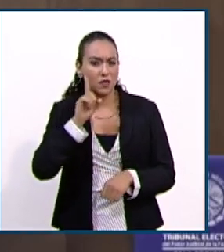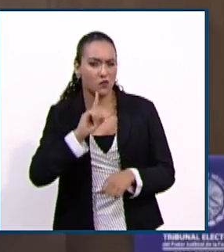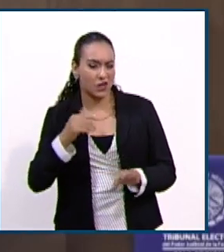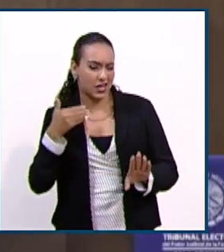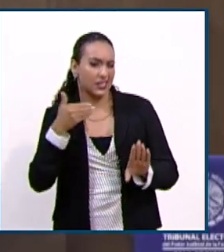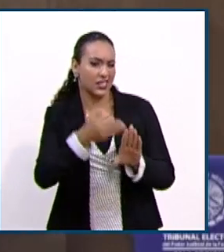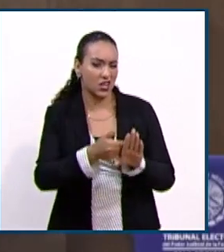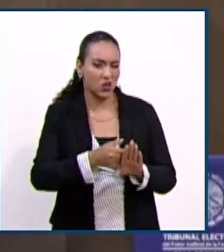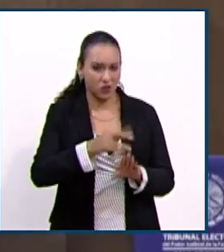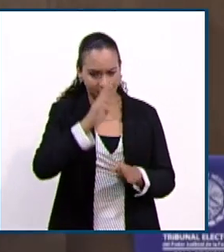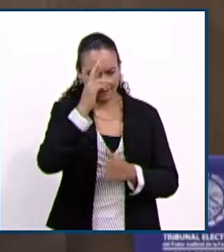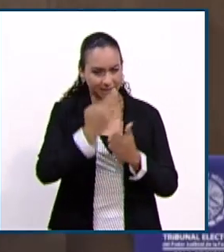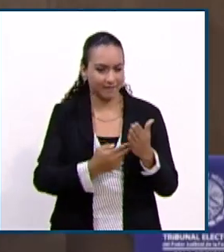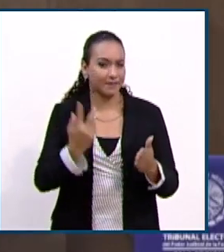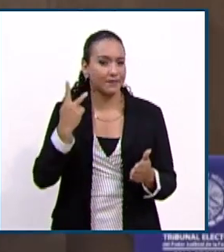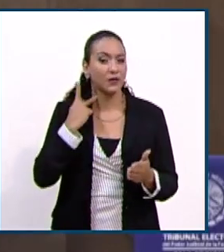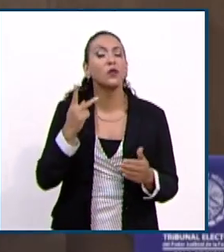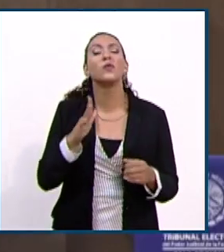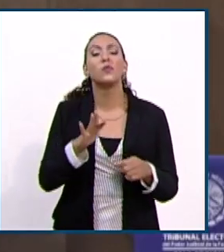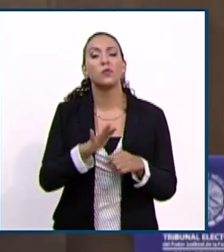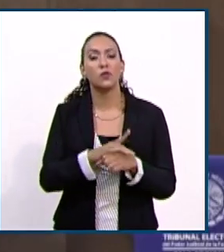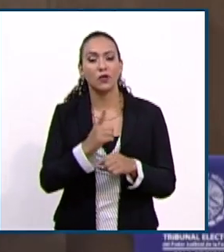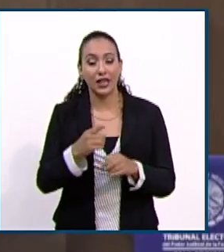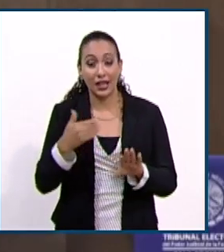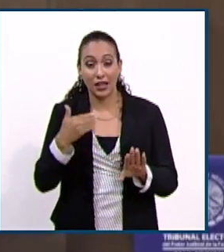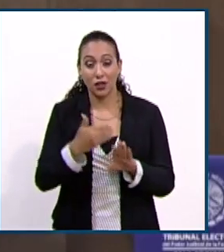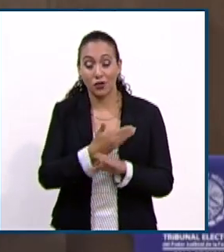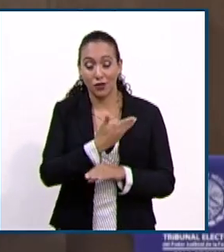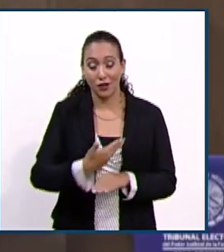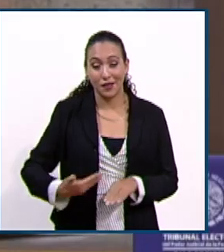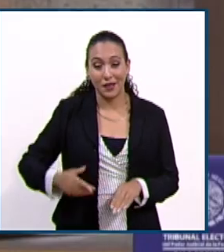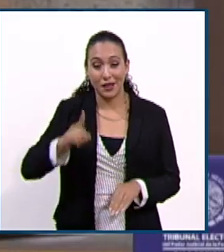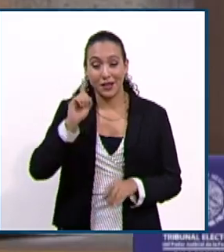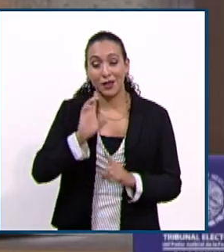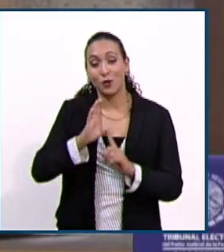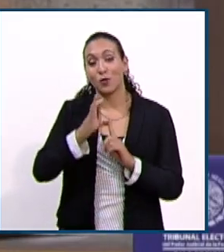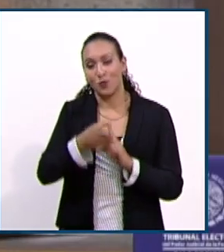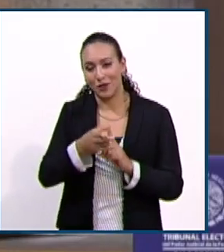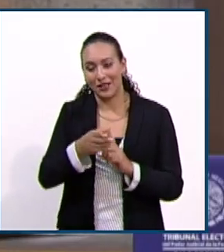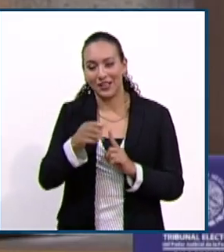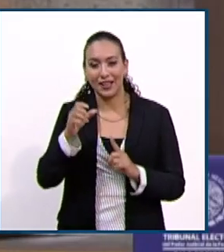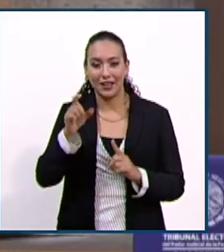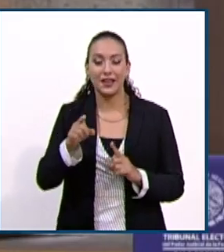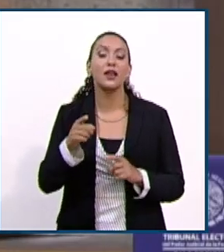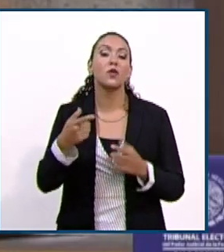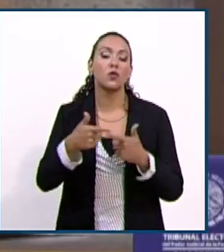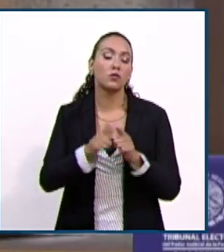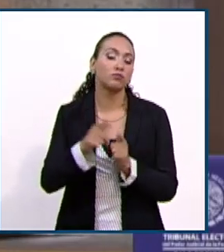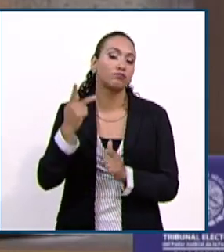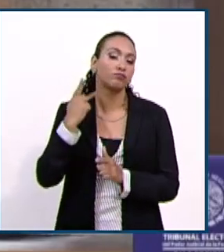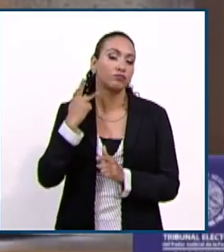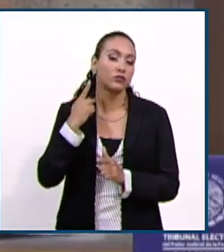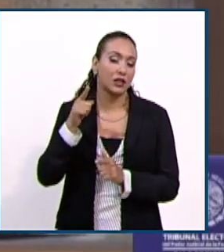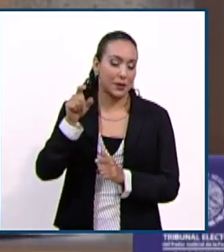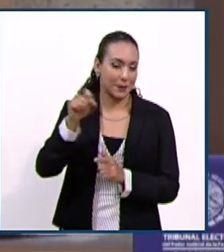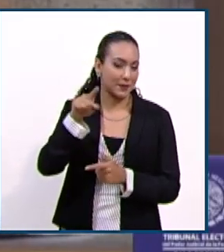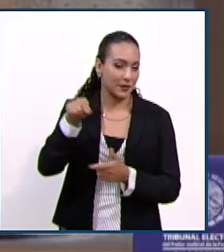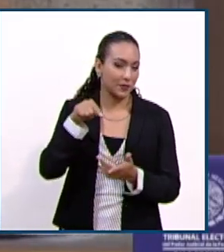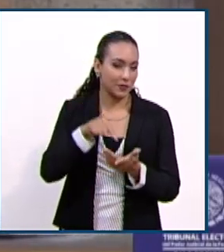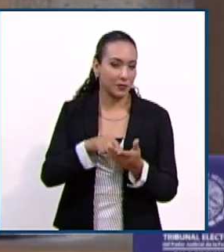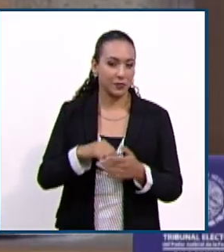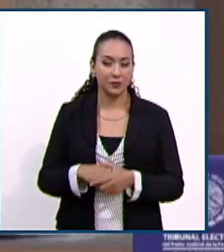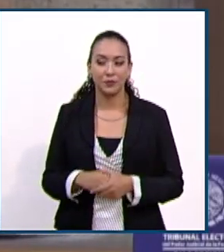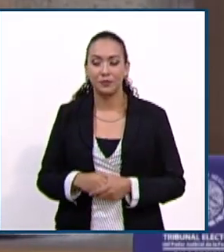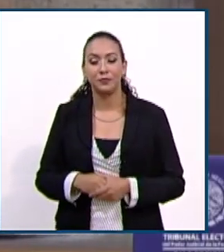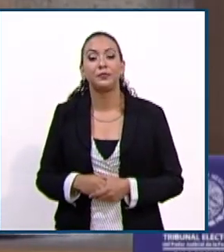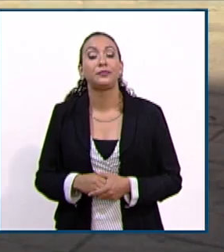en razón de género en perjuicio de la presidenta del Comité Directivo Estatal de un partido político en la entidad. Lo